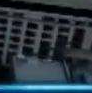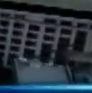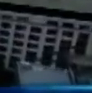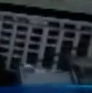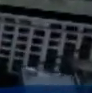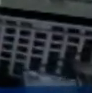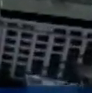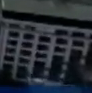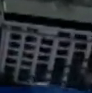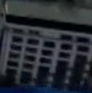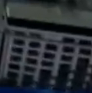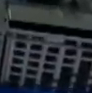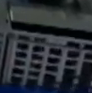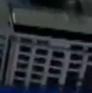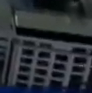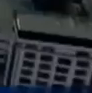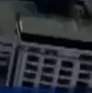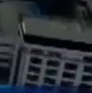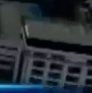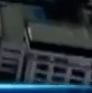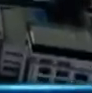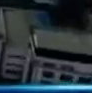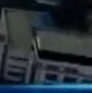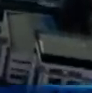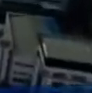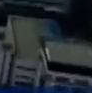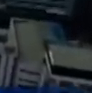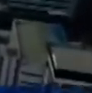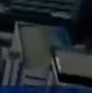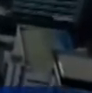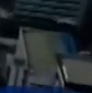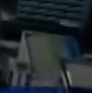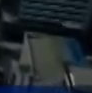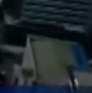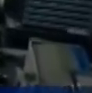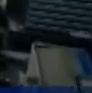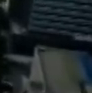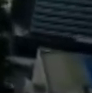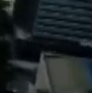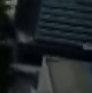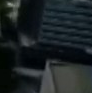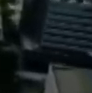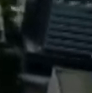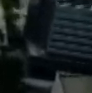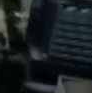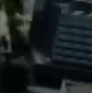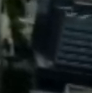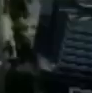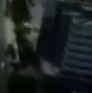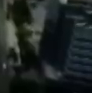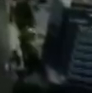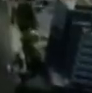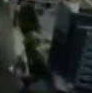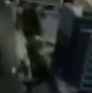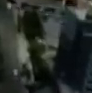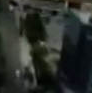Corporación de Finanzas Populares y Solidarias y Corporación de Seguros y Depósitos OCEDE. Con esta imagen le damos la bienvenida